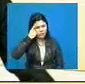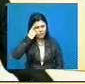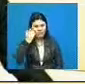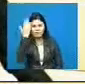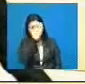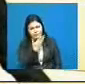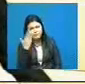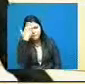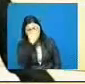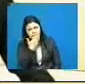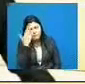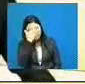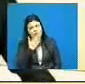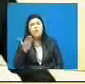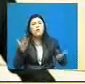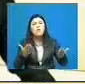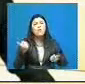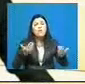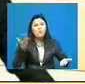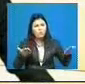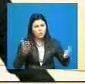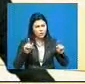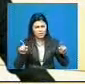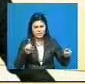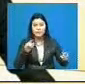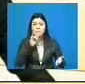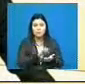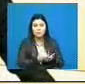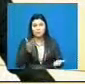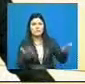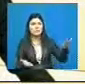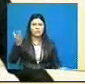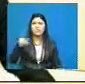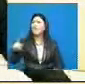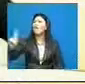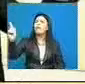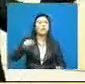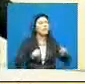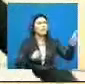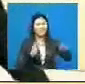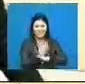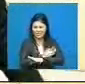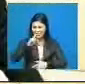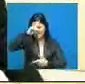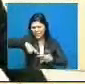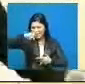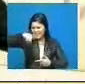mirando o comparando peras con peras. En el gráfico que usted mostró, por lo que alcancé a